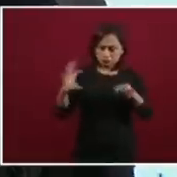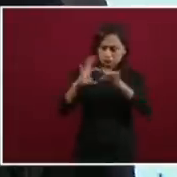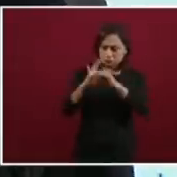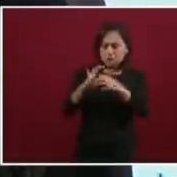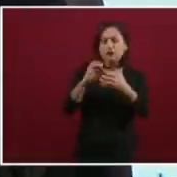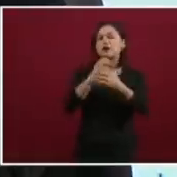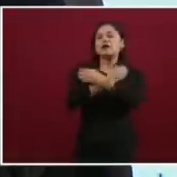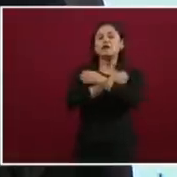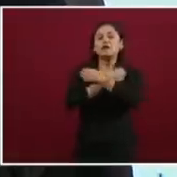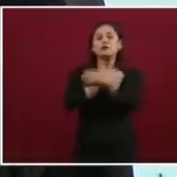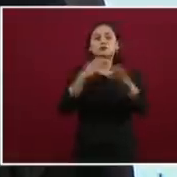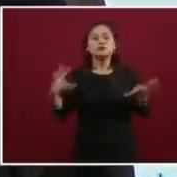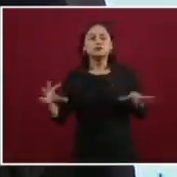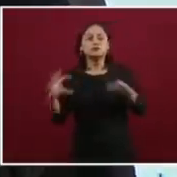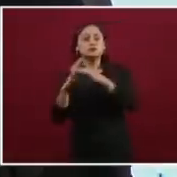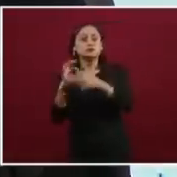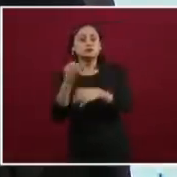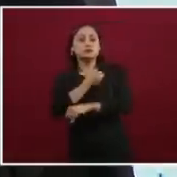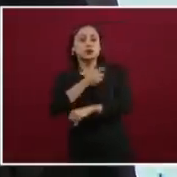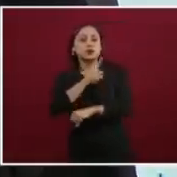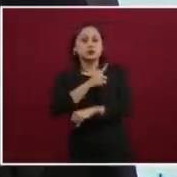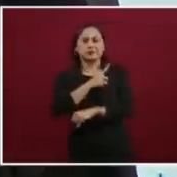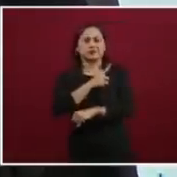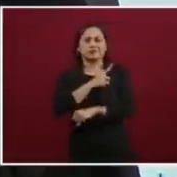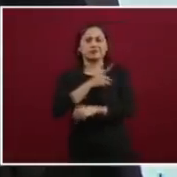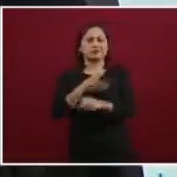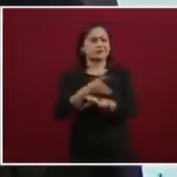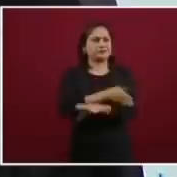este no